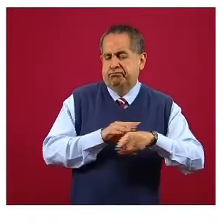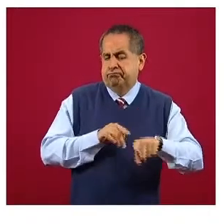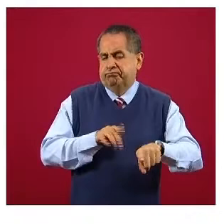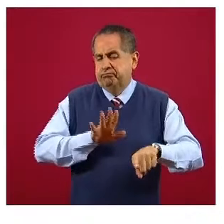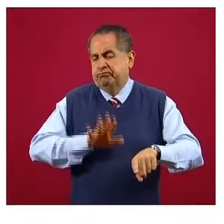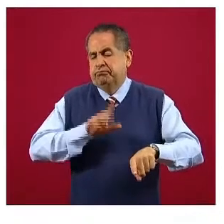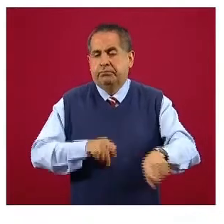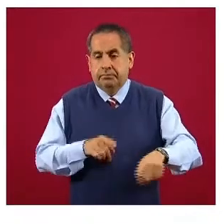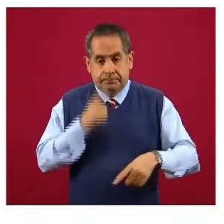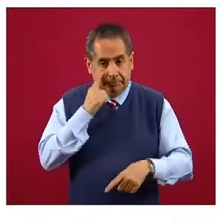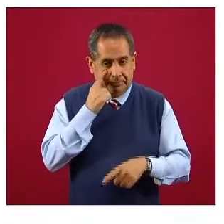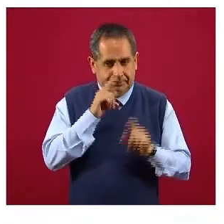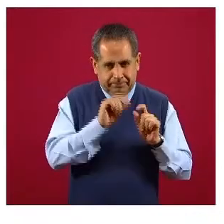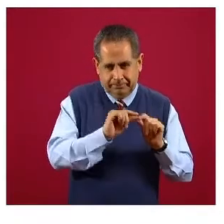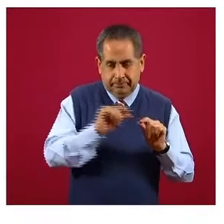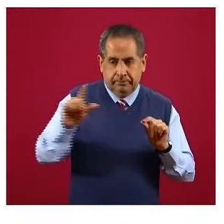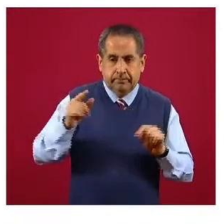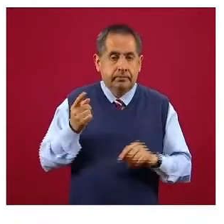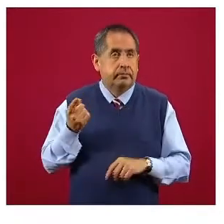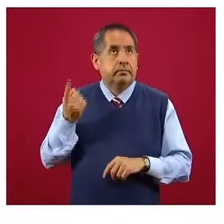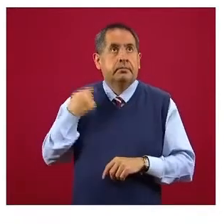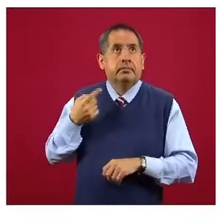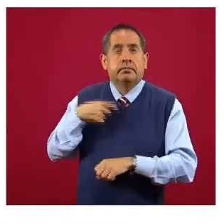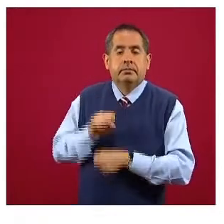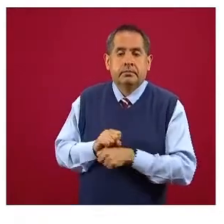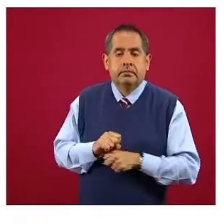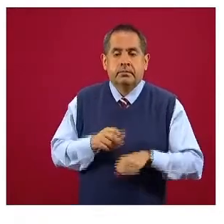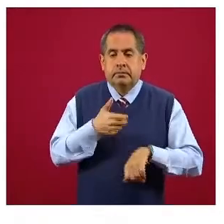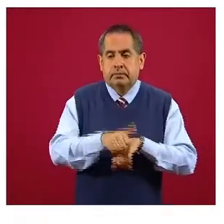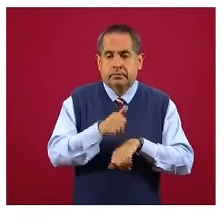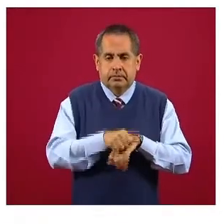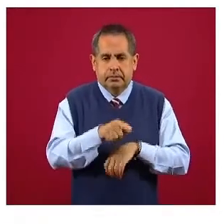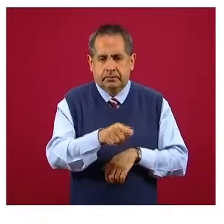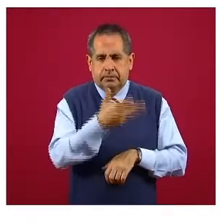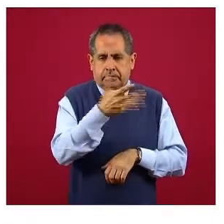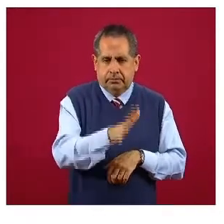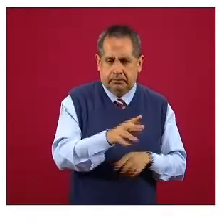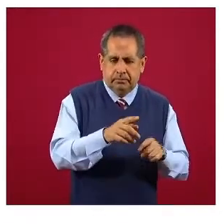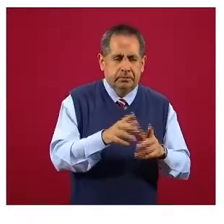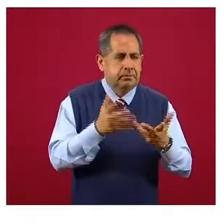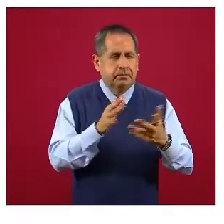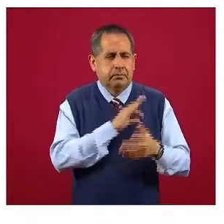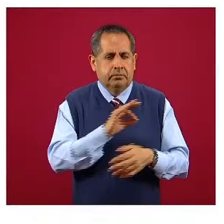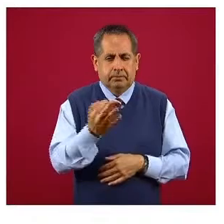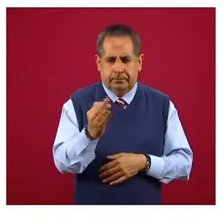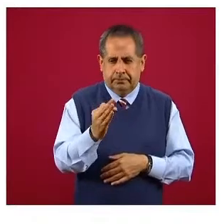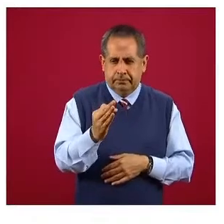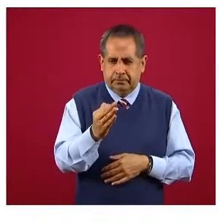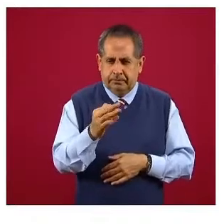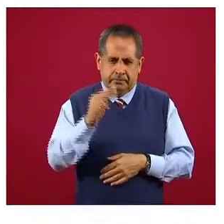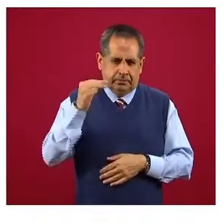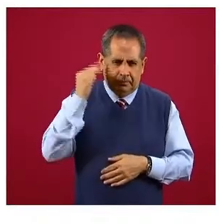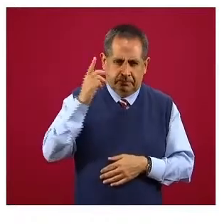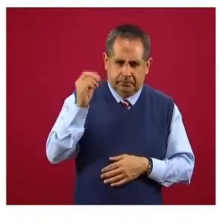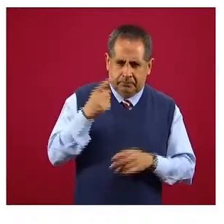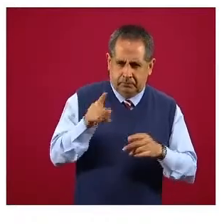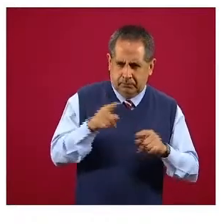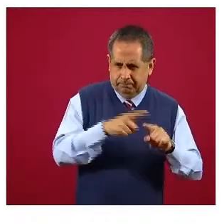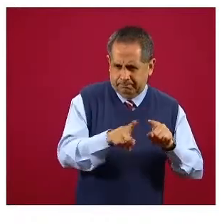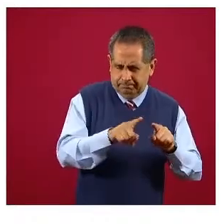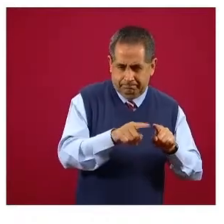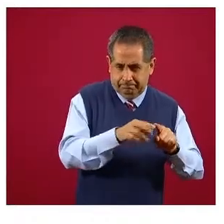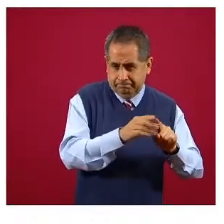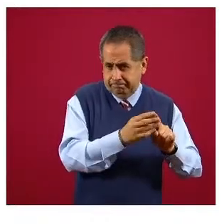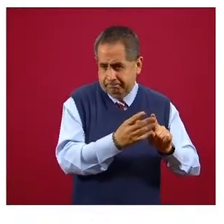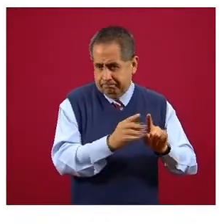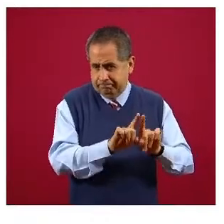las podemos ver representadas desde la semana epidemiológica número 10, allá por fines de febrero, primeros de marzo, y cómo